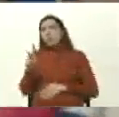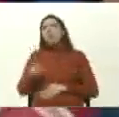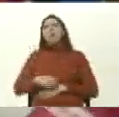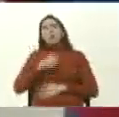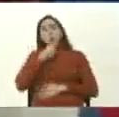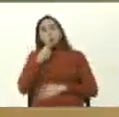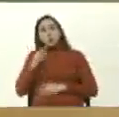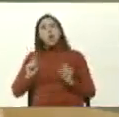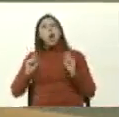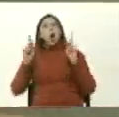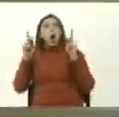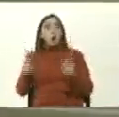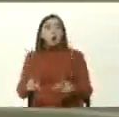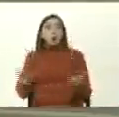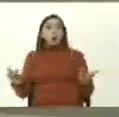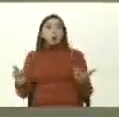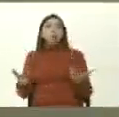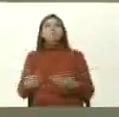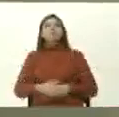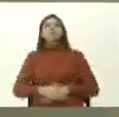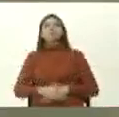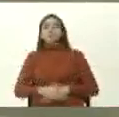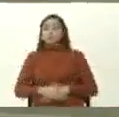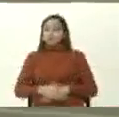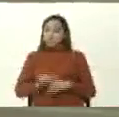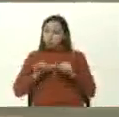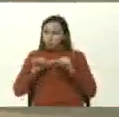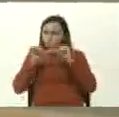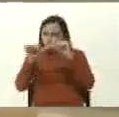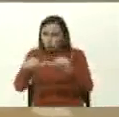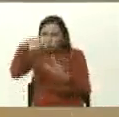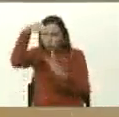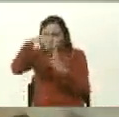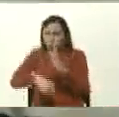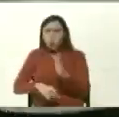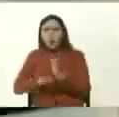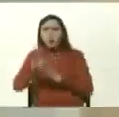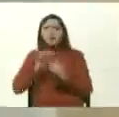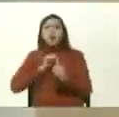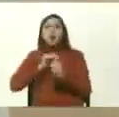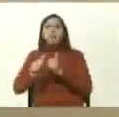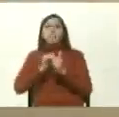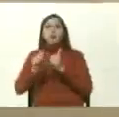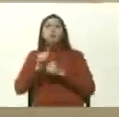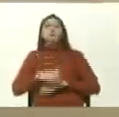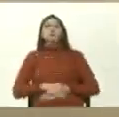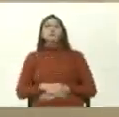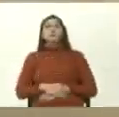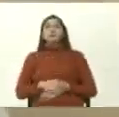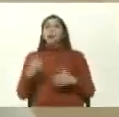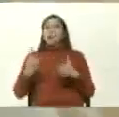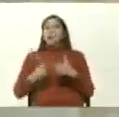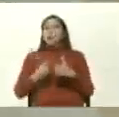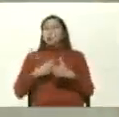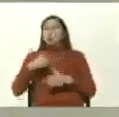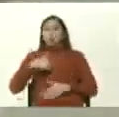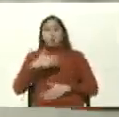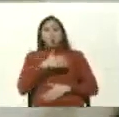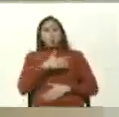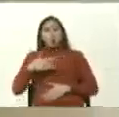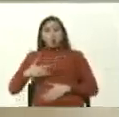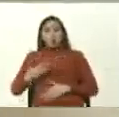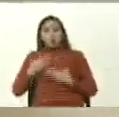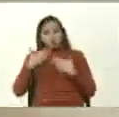bonita oportunidad que, bueno, afianzamos, profundizamos el desarrollo deportivo. Así que, vicepresidente, yo también, con